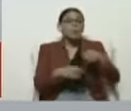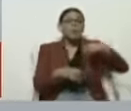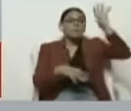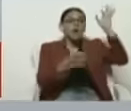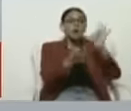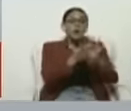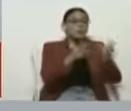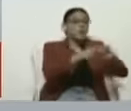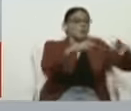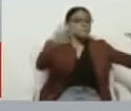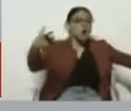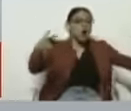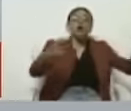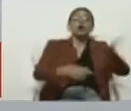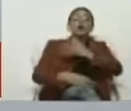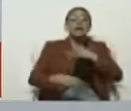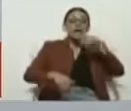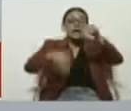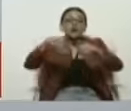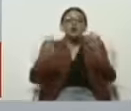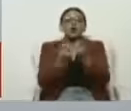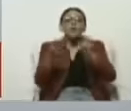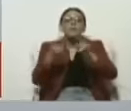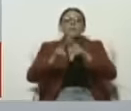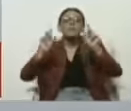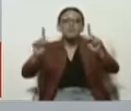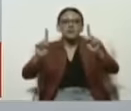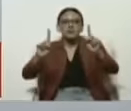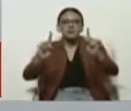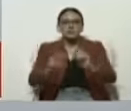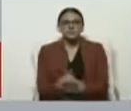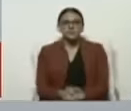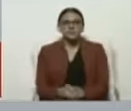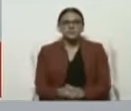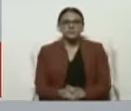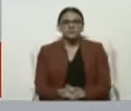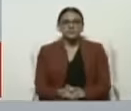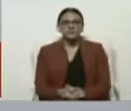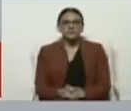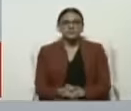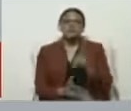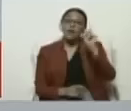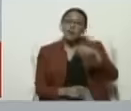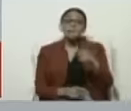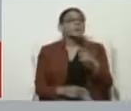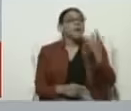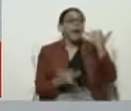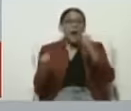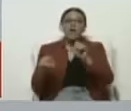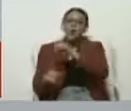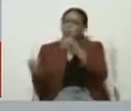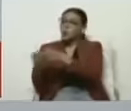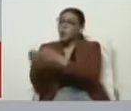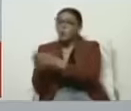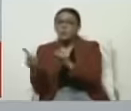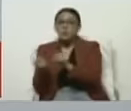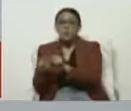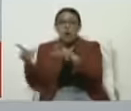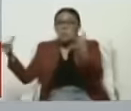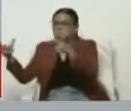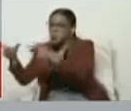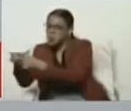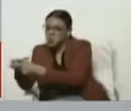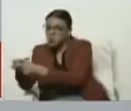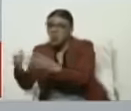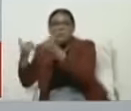que quiere ir a las elecciones en paz. Y hay otro que ya se ve perdido, más